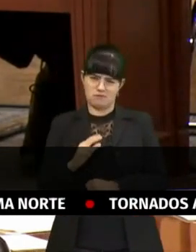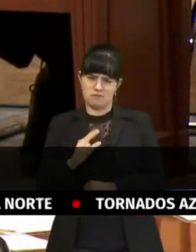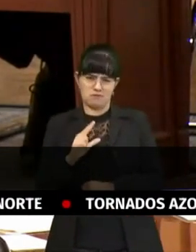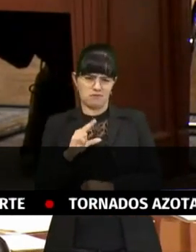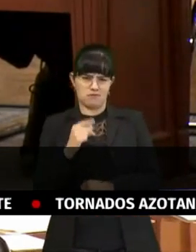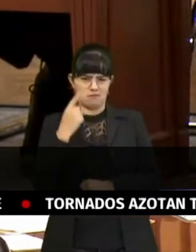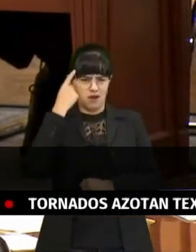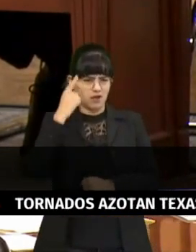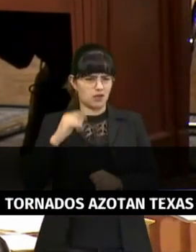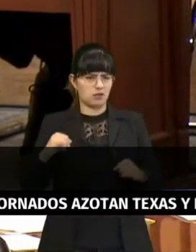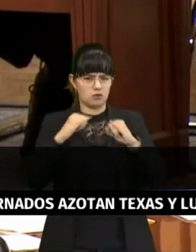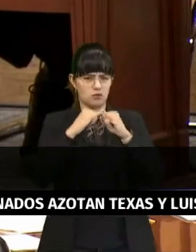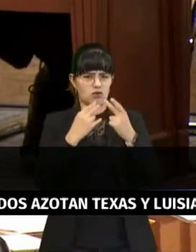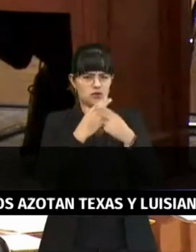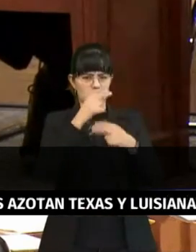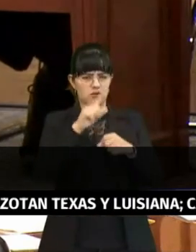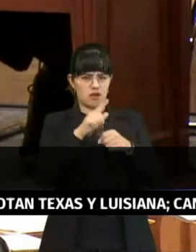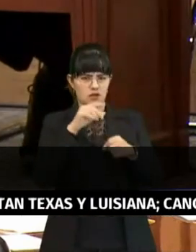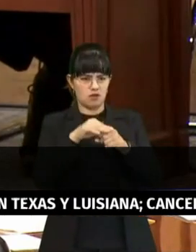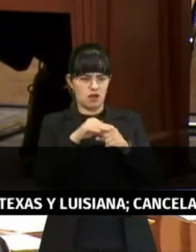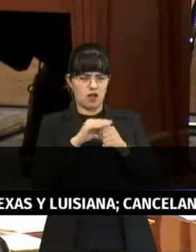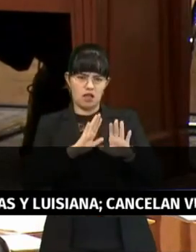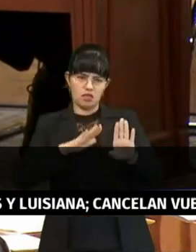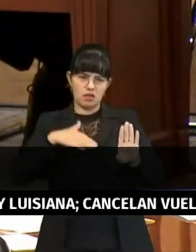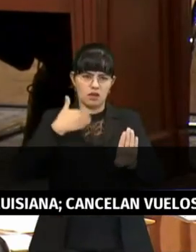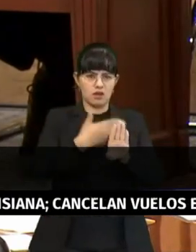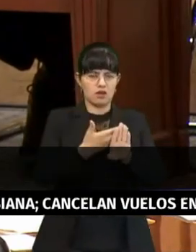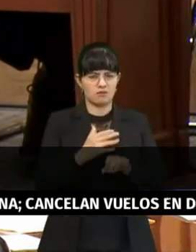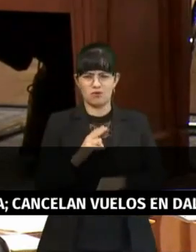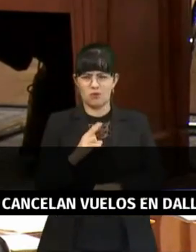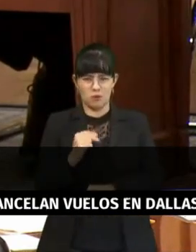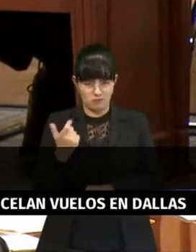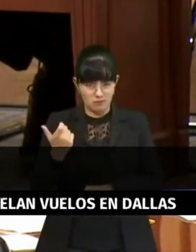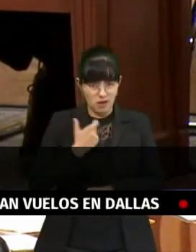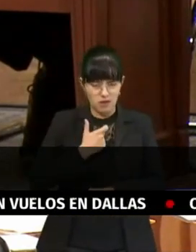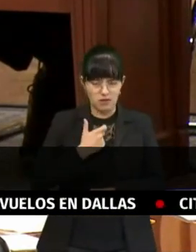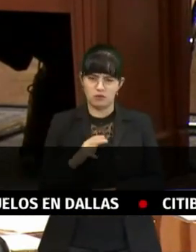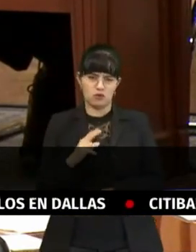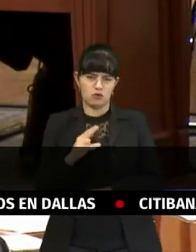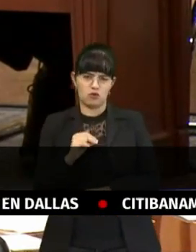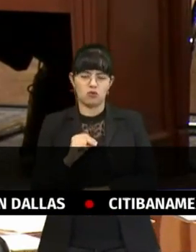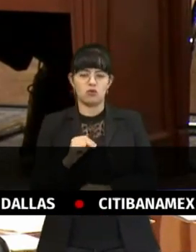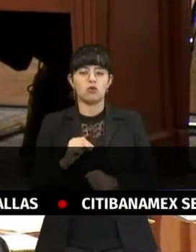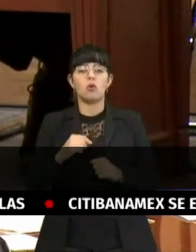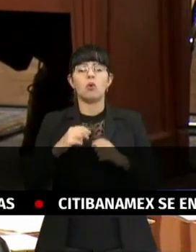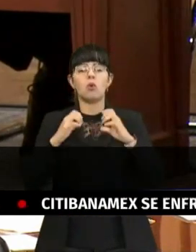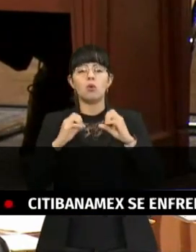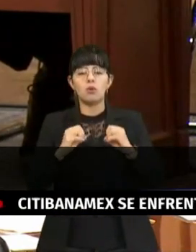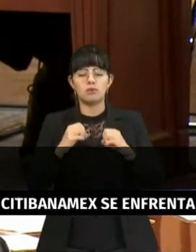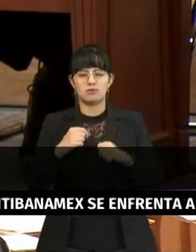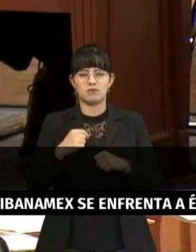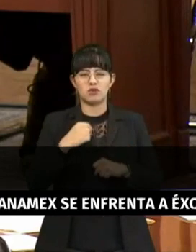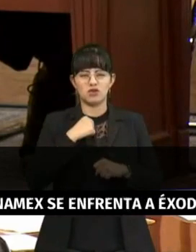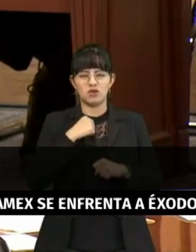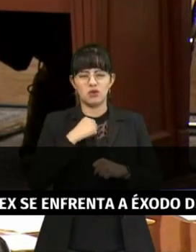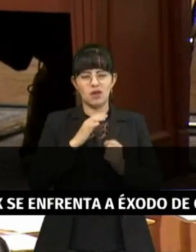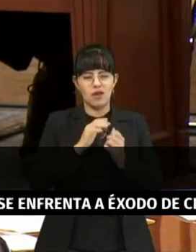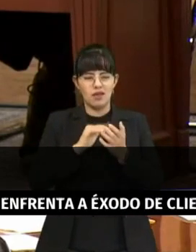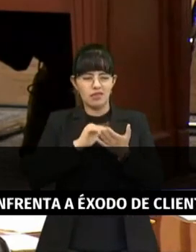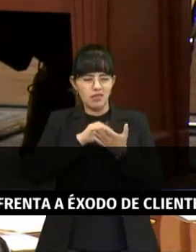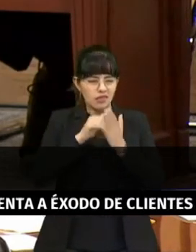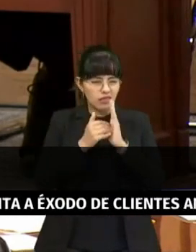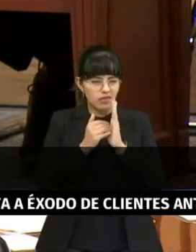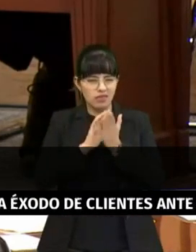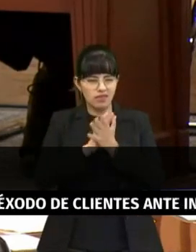se lleva pues en un ambiente de bastante indignación por parte de consejeros electorales, de representantes de partidos políticos y del Poder